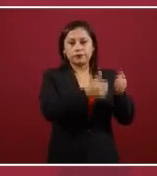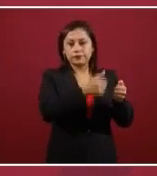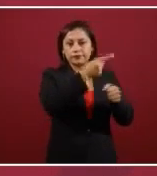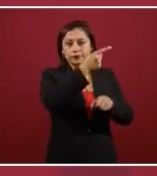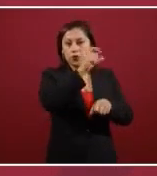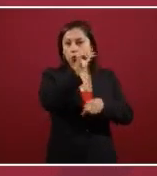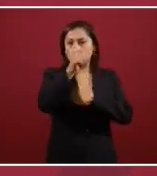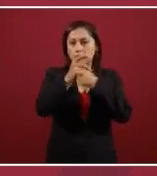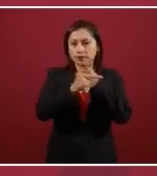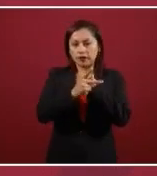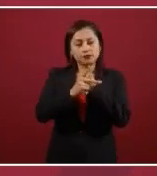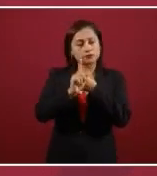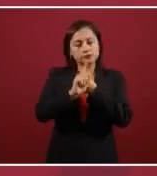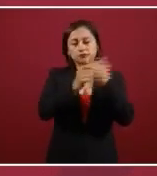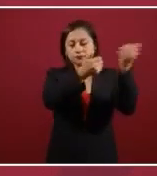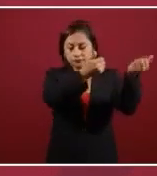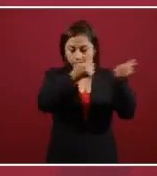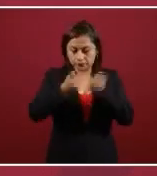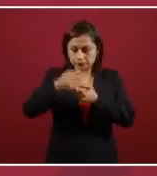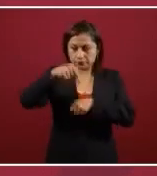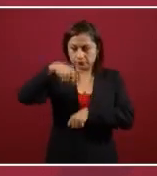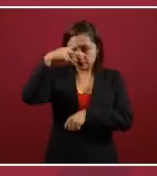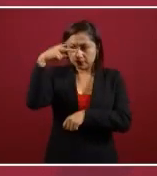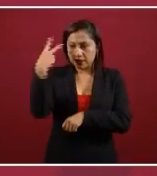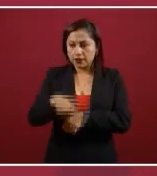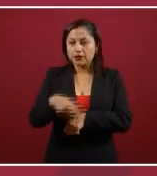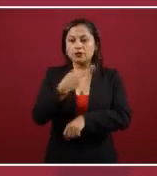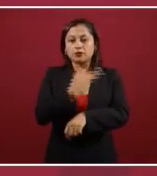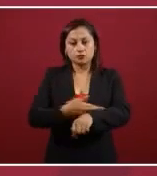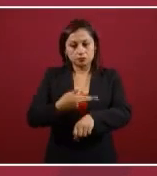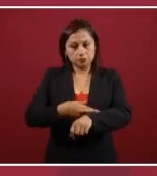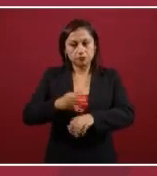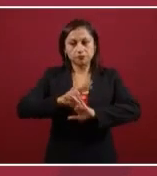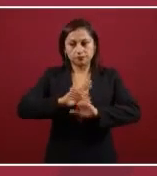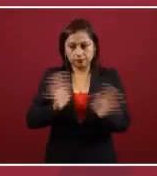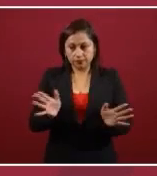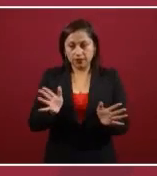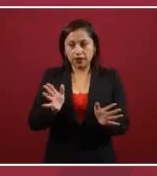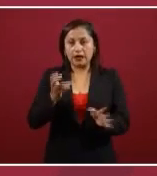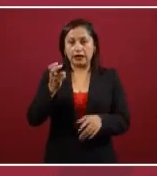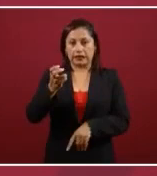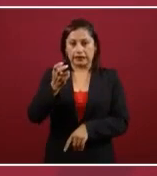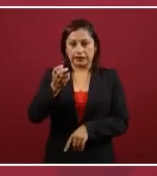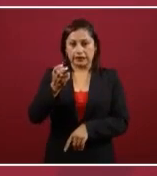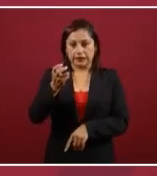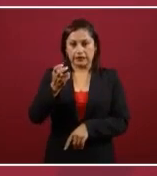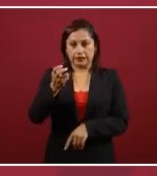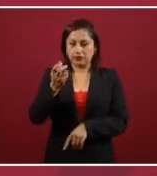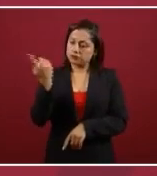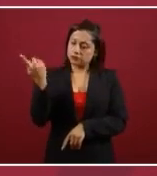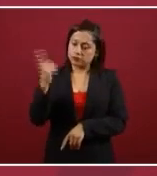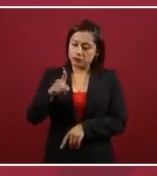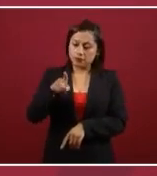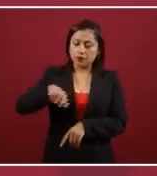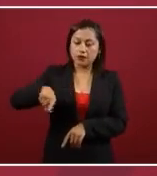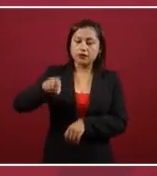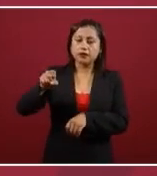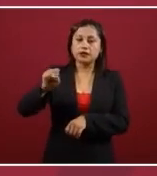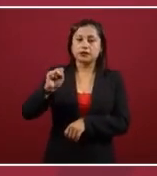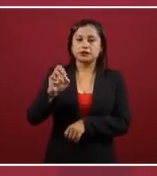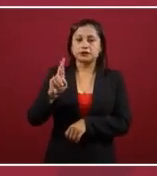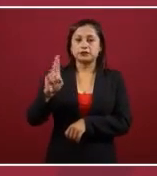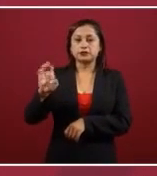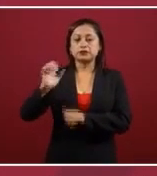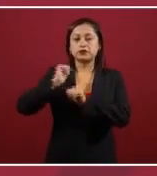el extranjero, que regresen a México. Ya es una instrucción que tiene el secretario de Relaciones